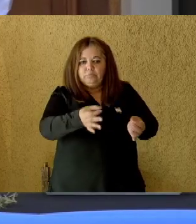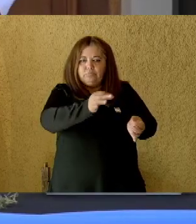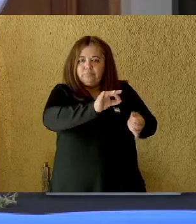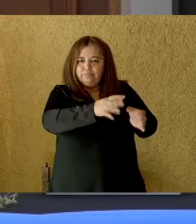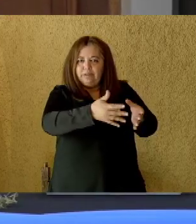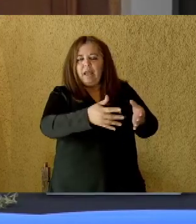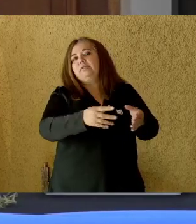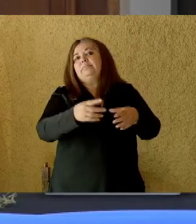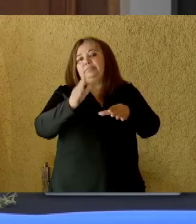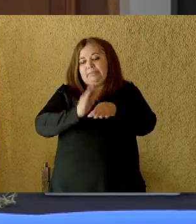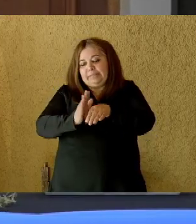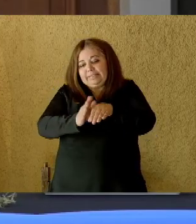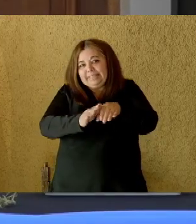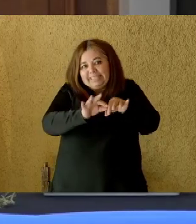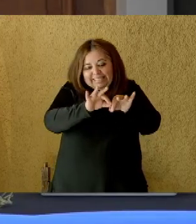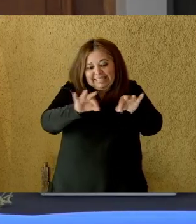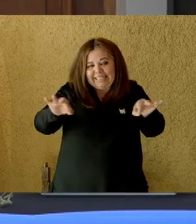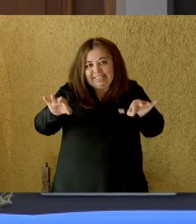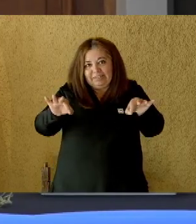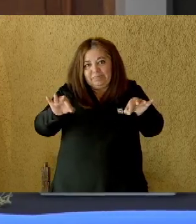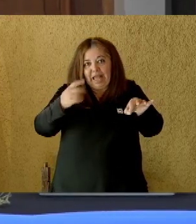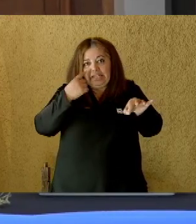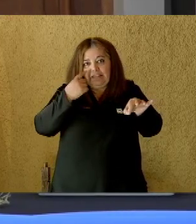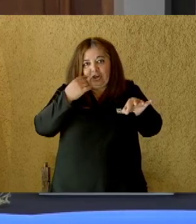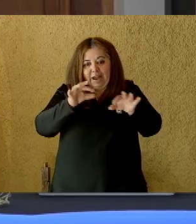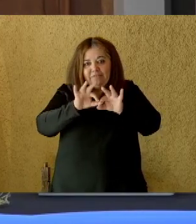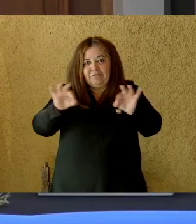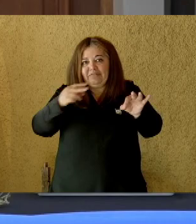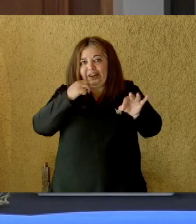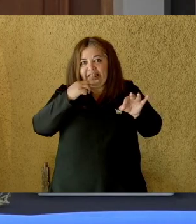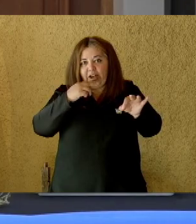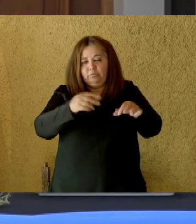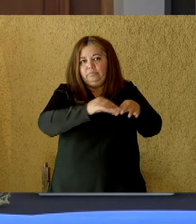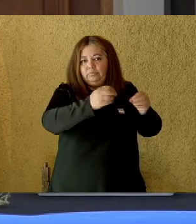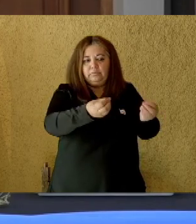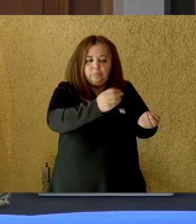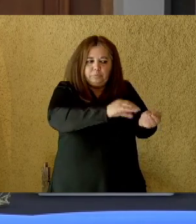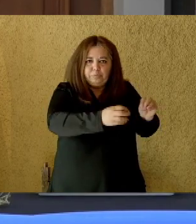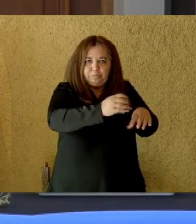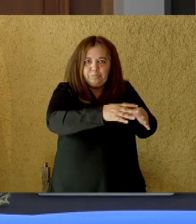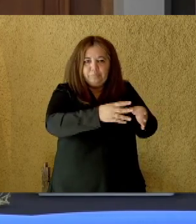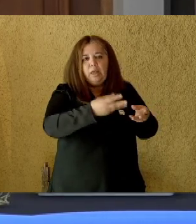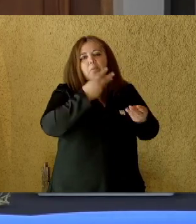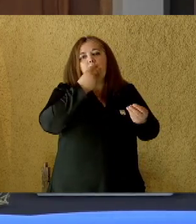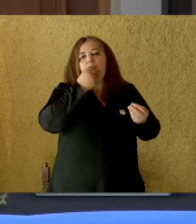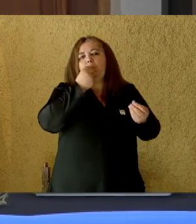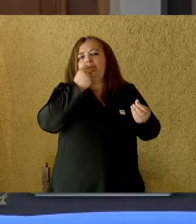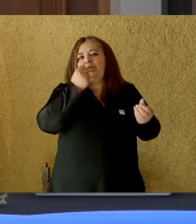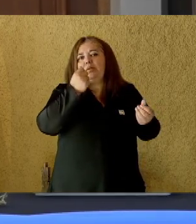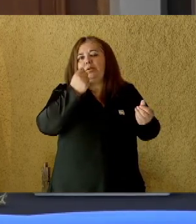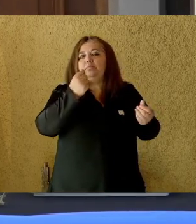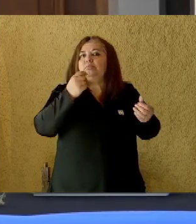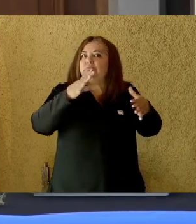cebolla de verdeo que teníamos cortada para que vaya tomando sabor. Y este es el momento en el que le